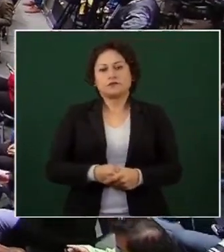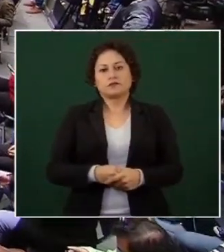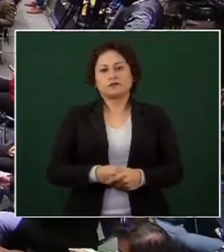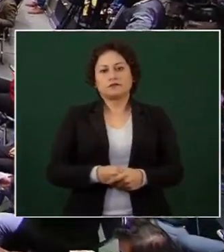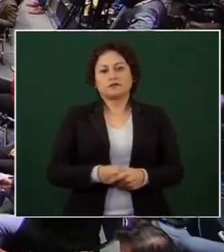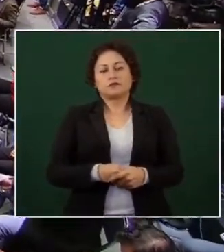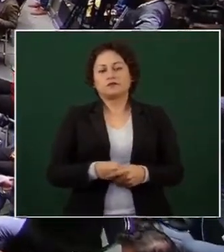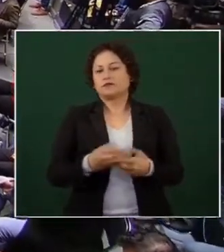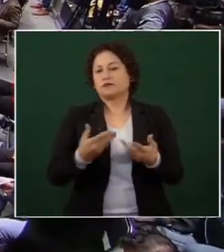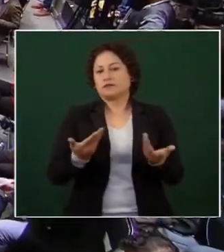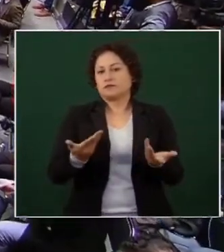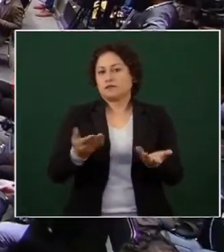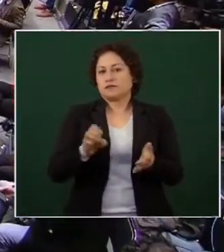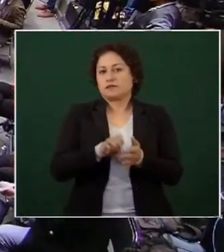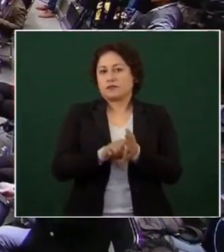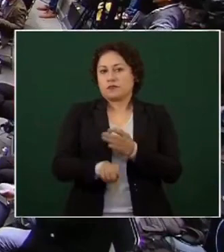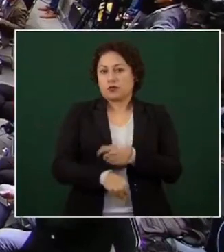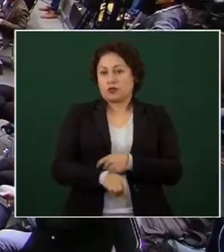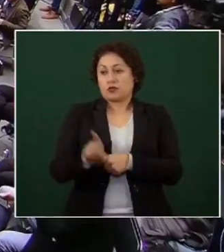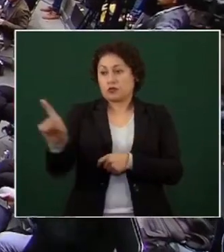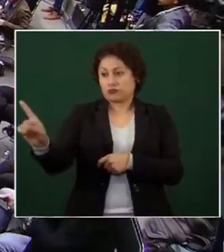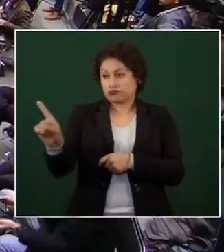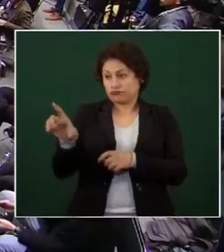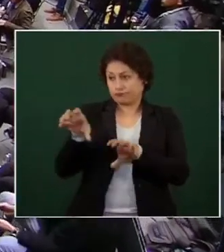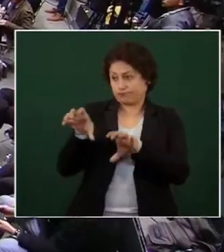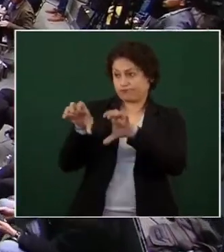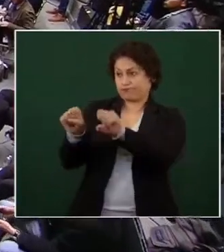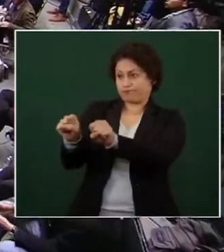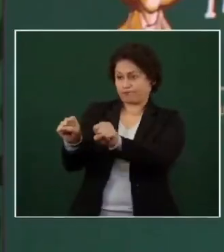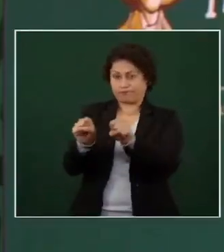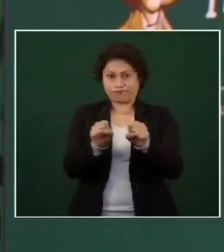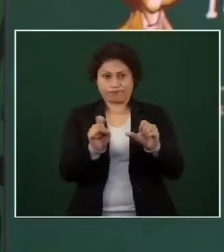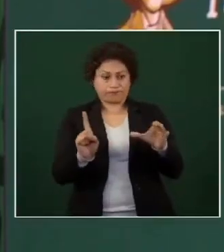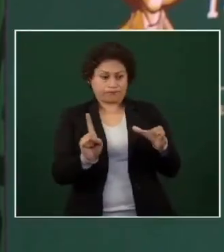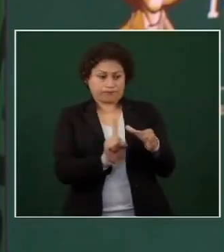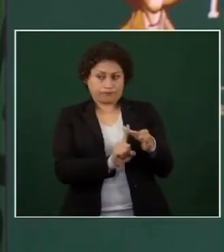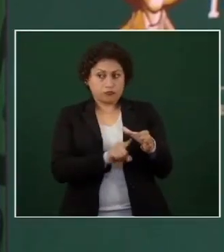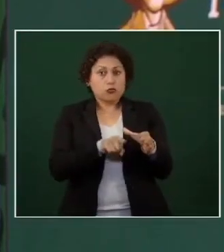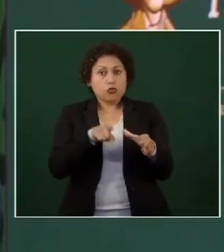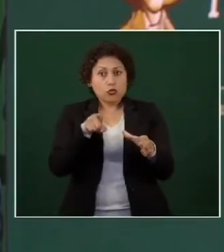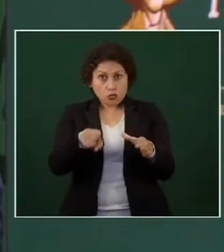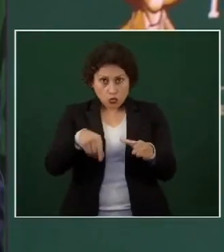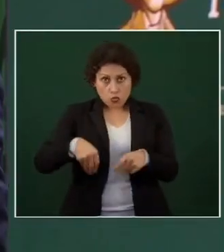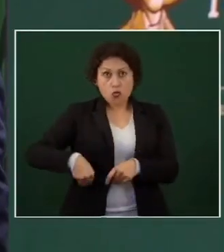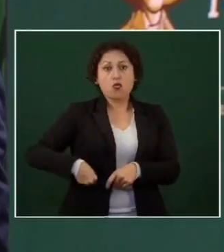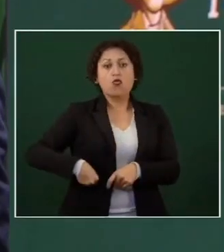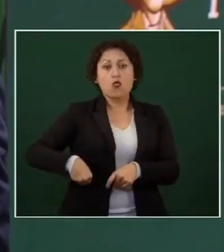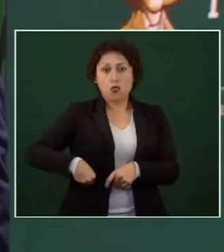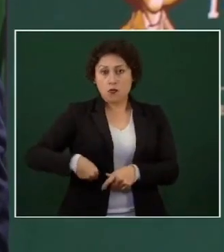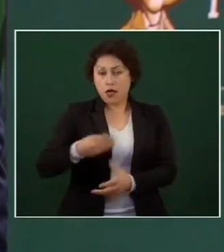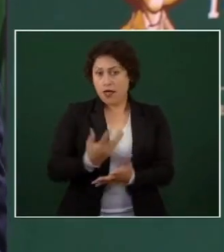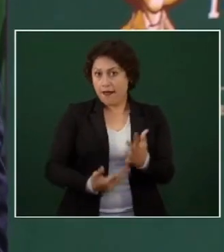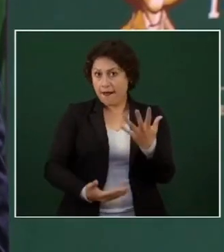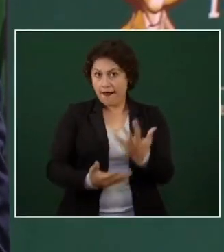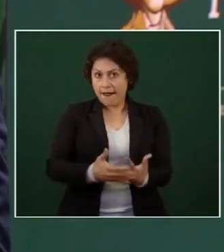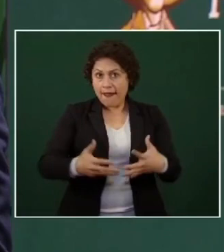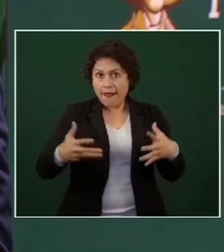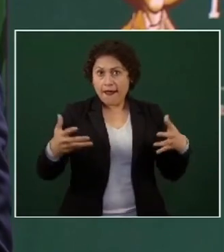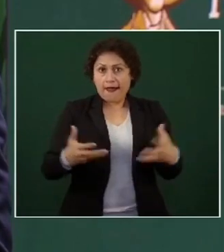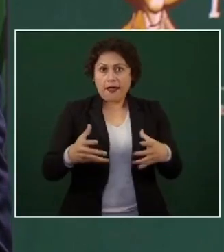tú te metiste en esto,